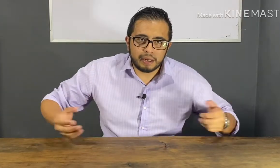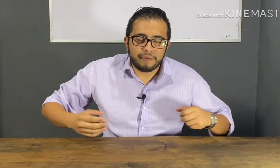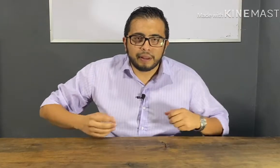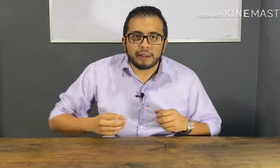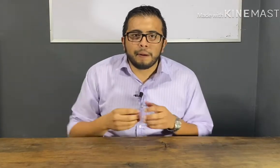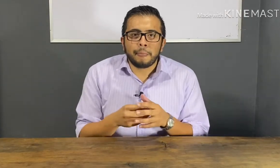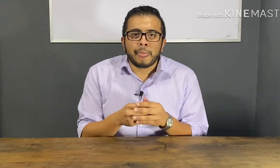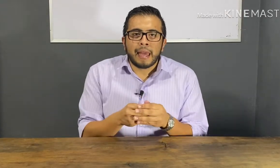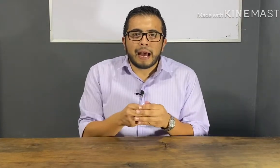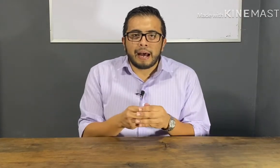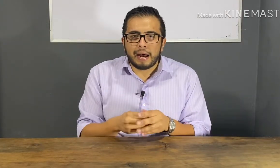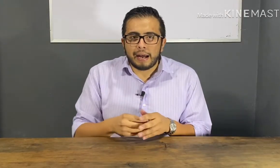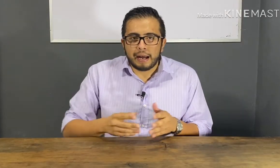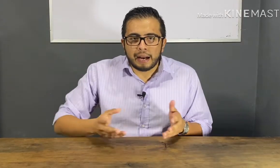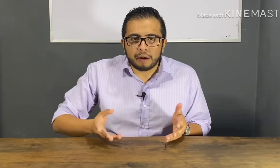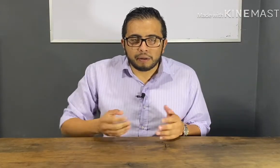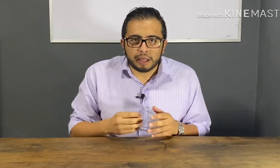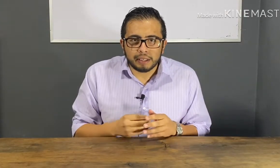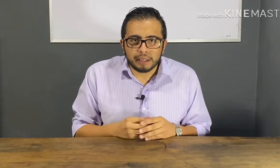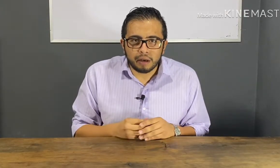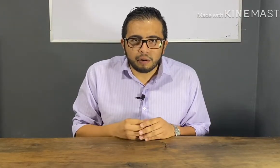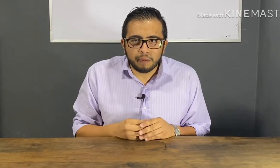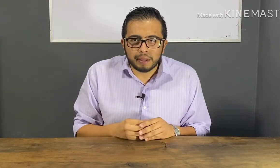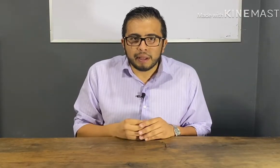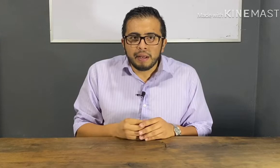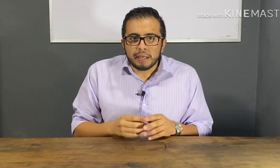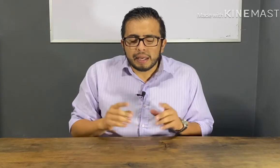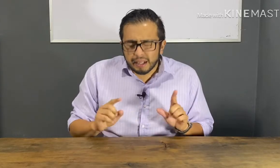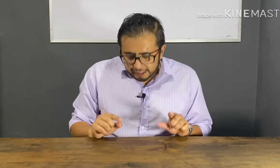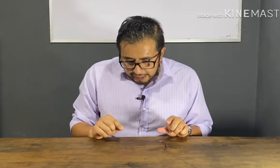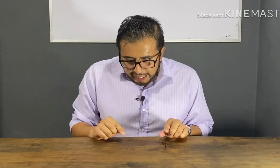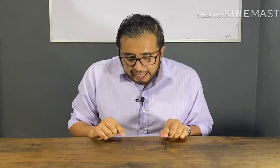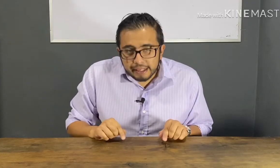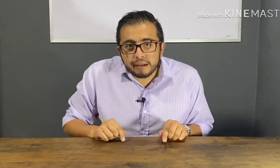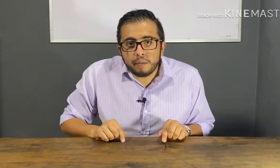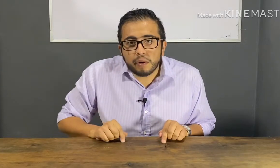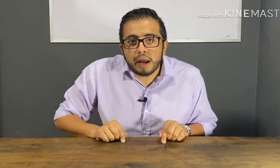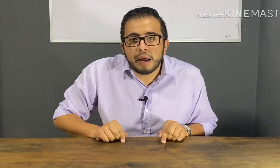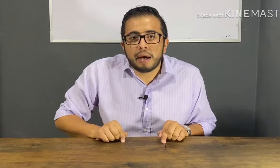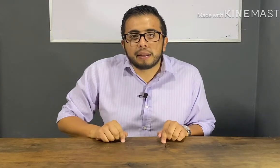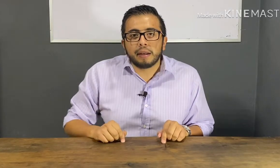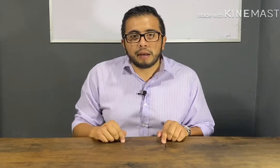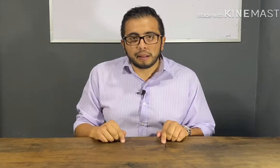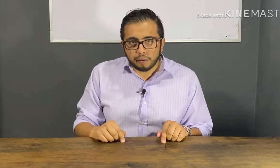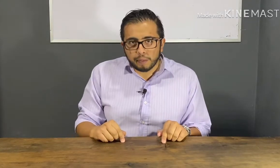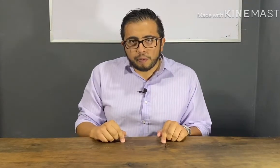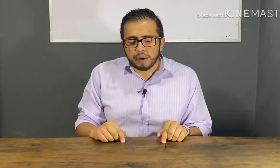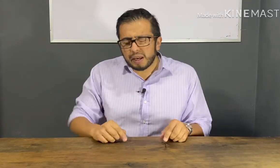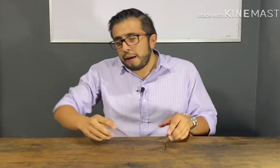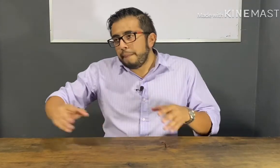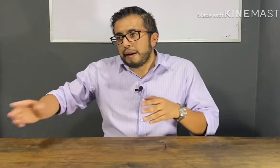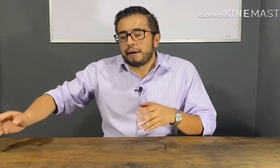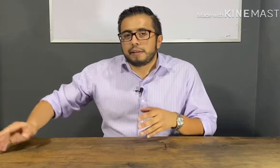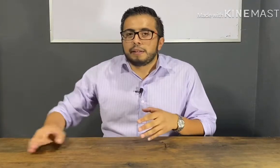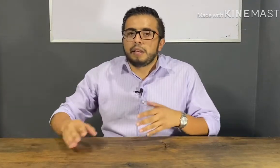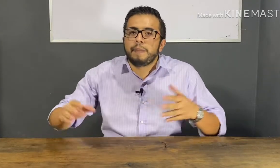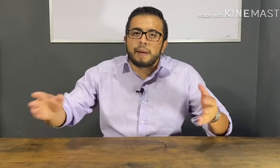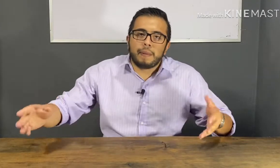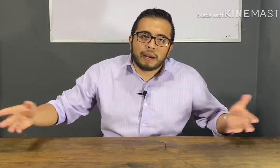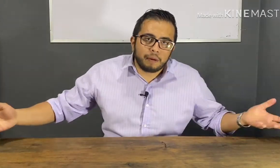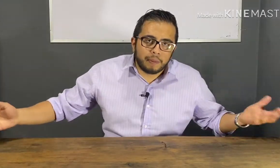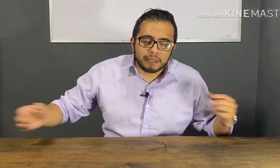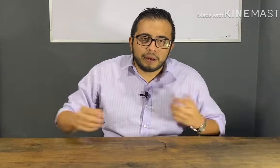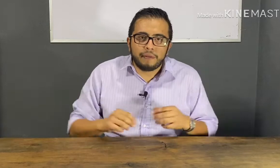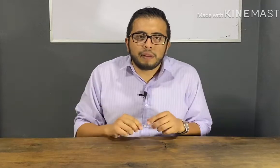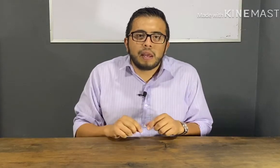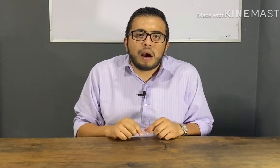poder hacerle frente a la contingencia del COVID. Y él decía, es inmoral adquirir deuda pública para resarcir, para